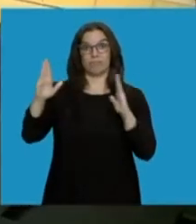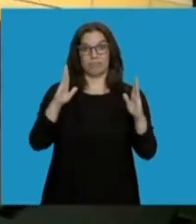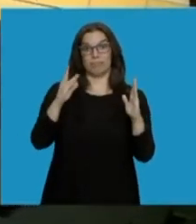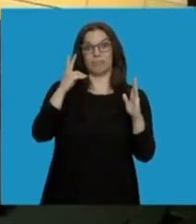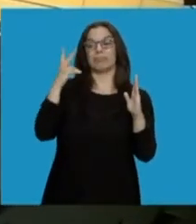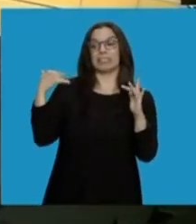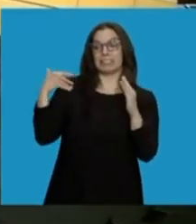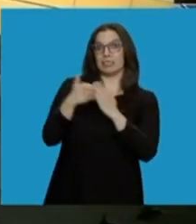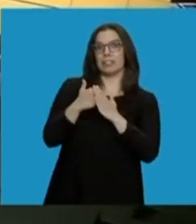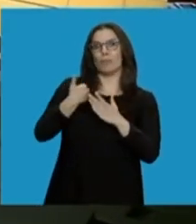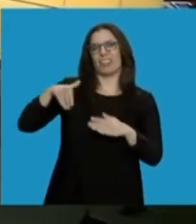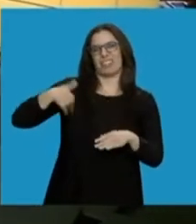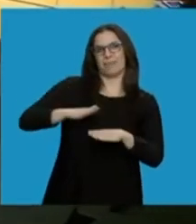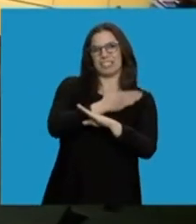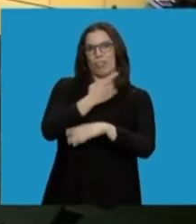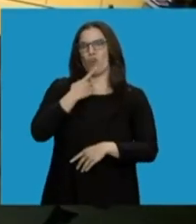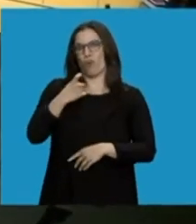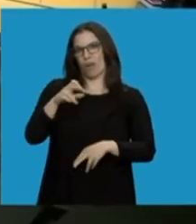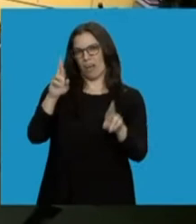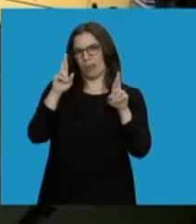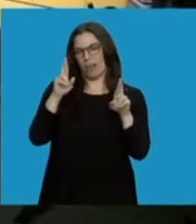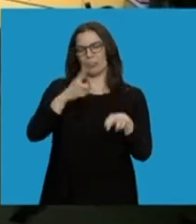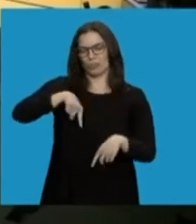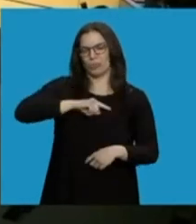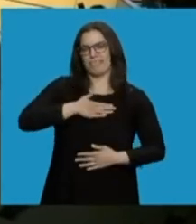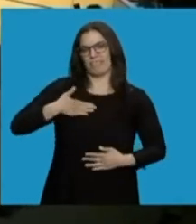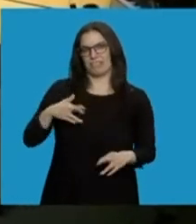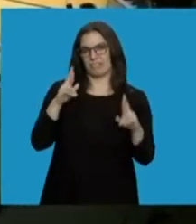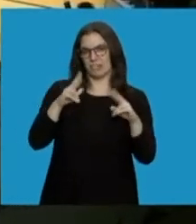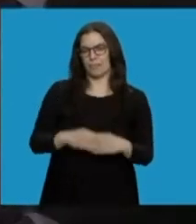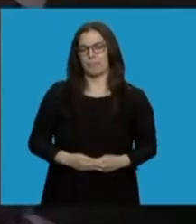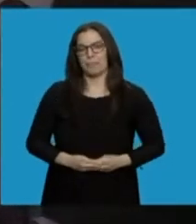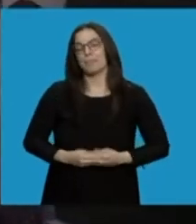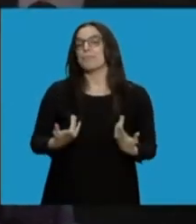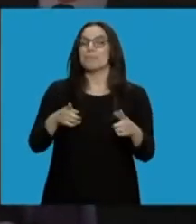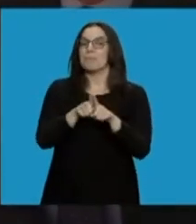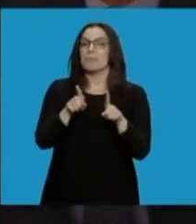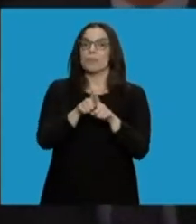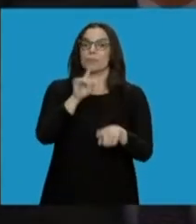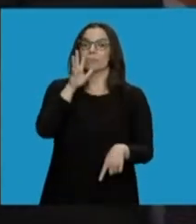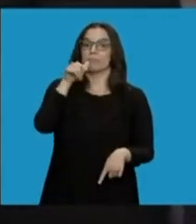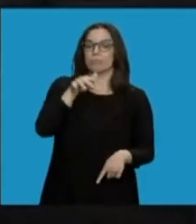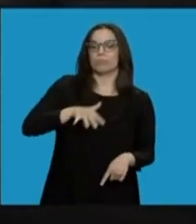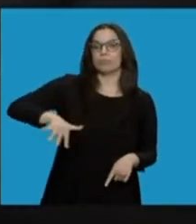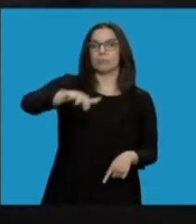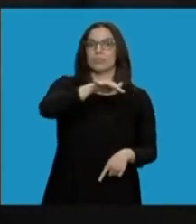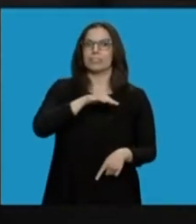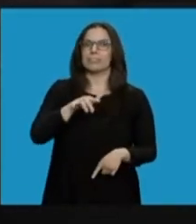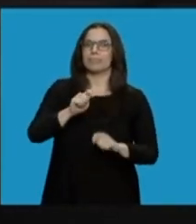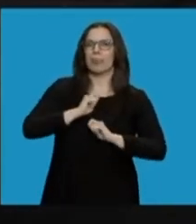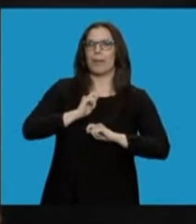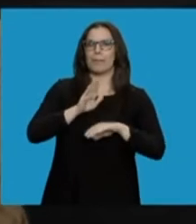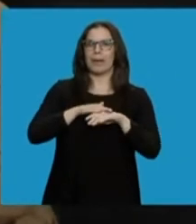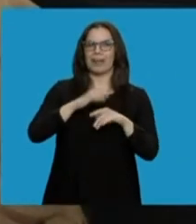la pandemia a la historia. Ojalá, desde luego que es nuestro deseo. En cualquier caso, nos encontramos en un espacio para la esperanza.